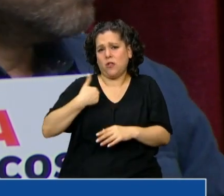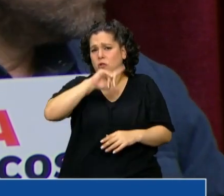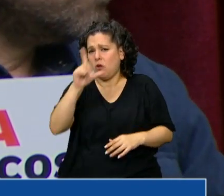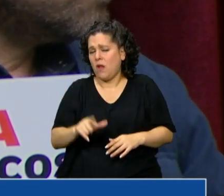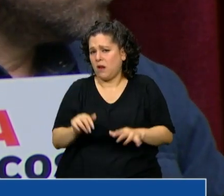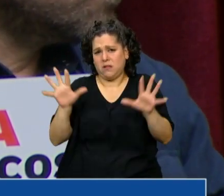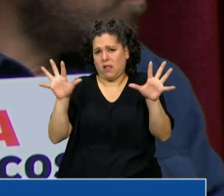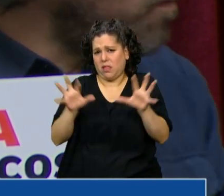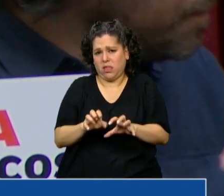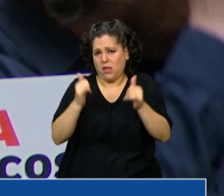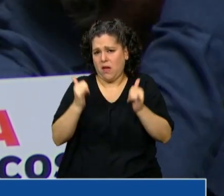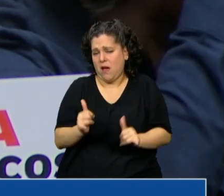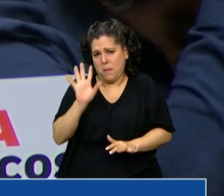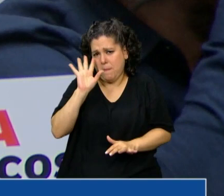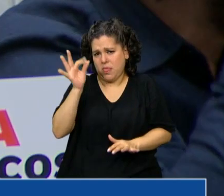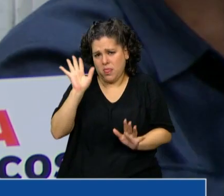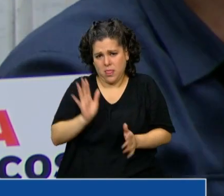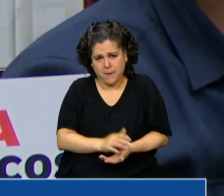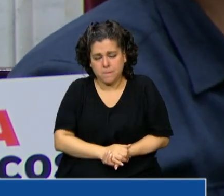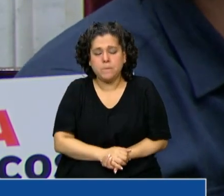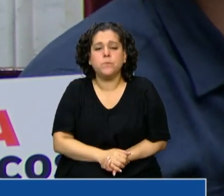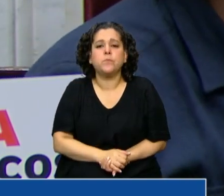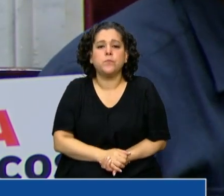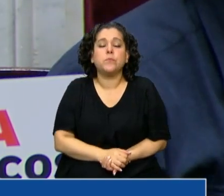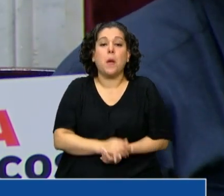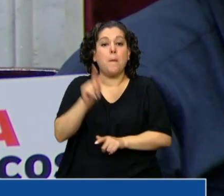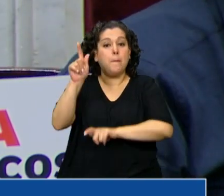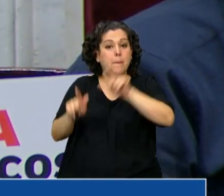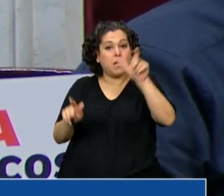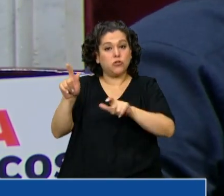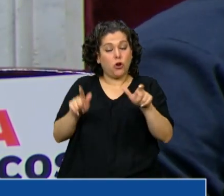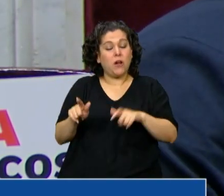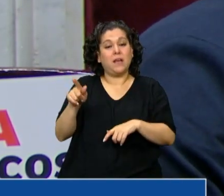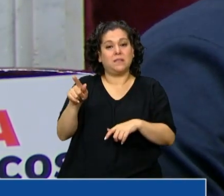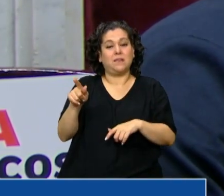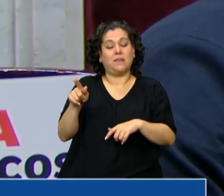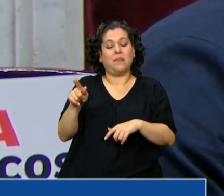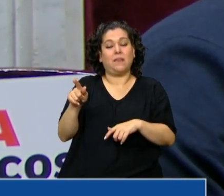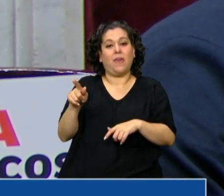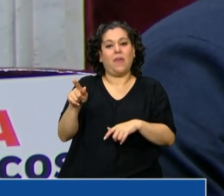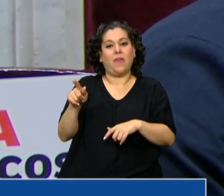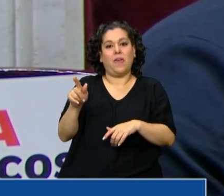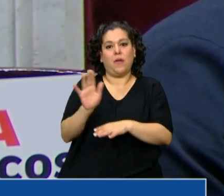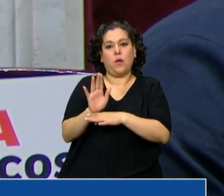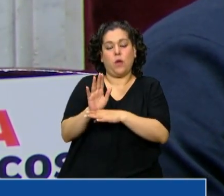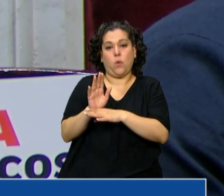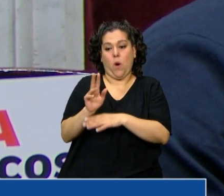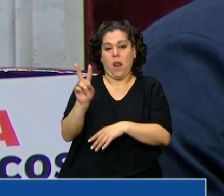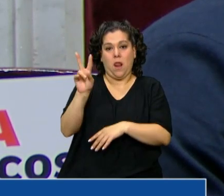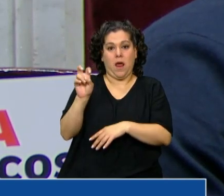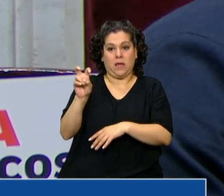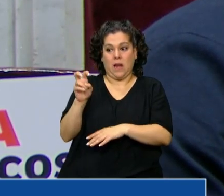país. Y justamente los inquilinos que se llevan una de las peores